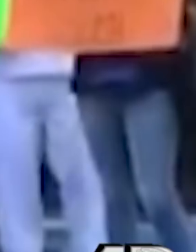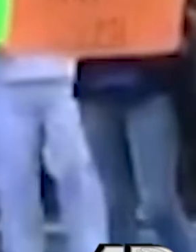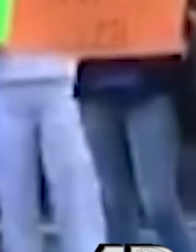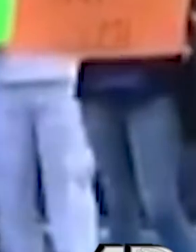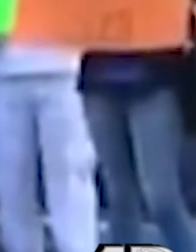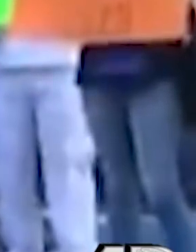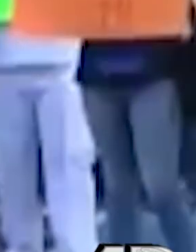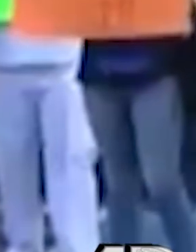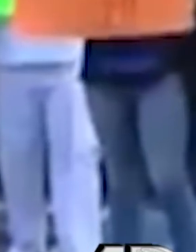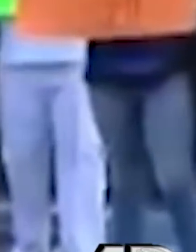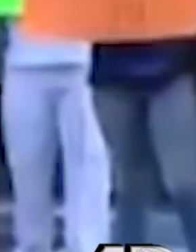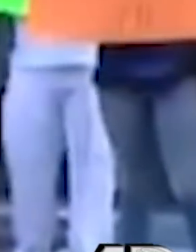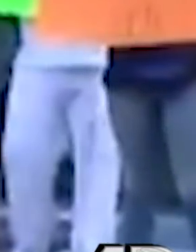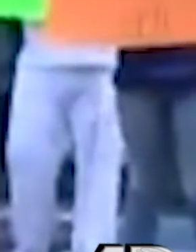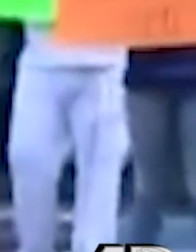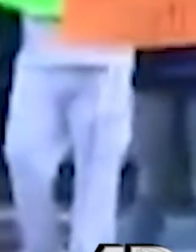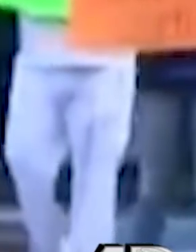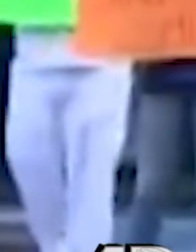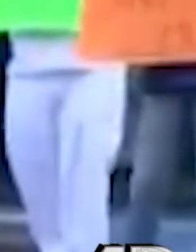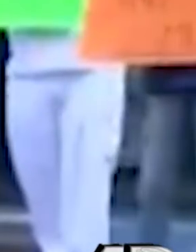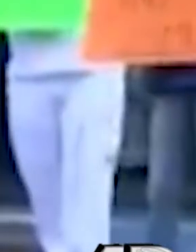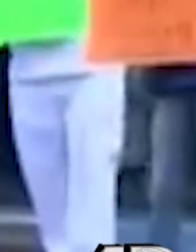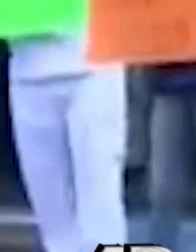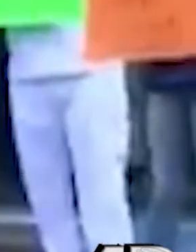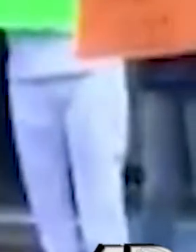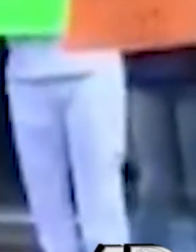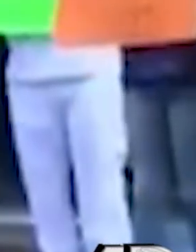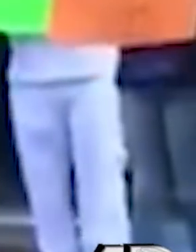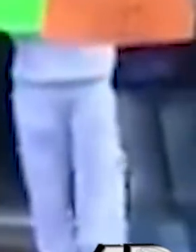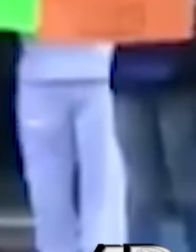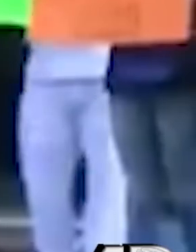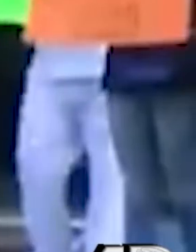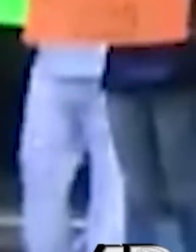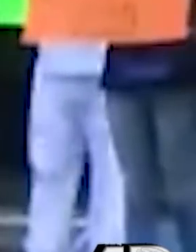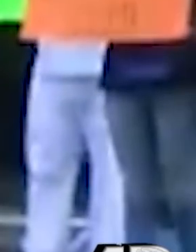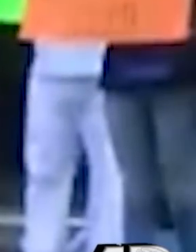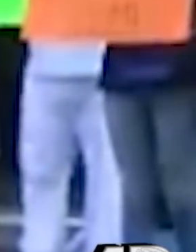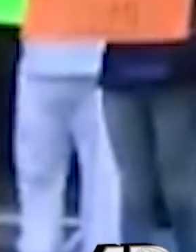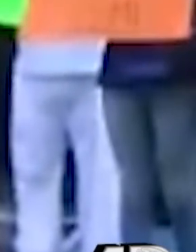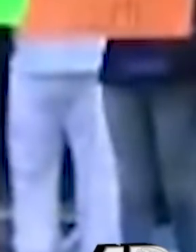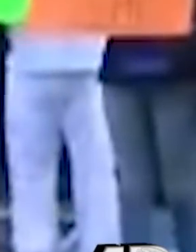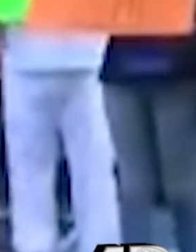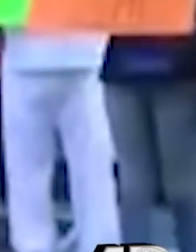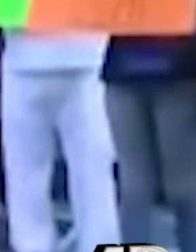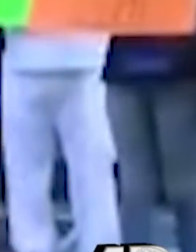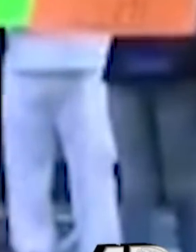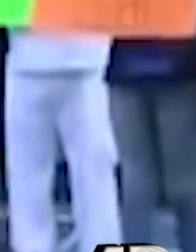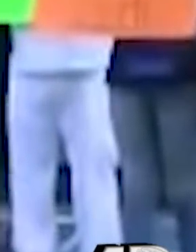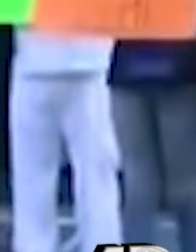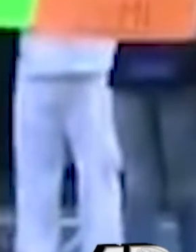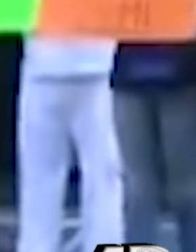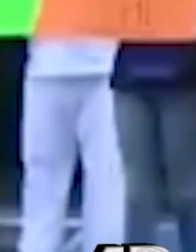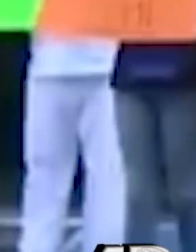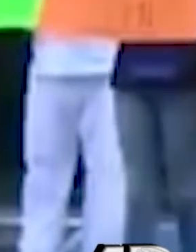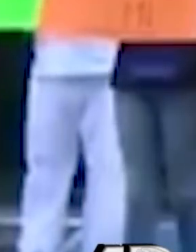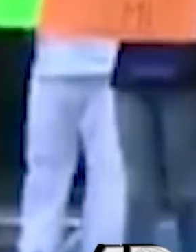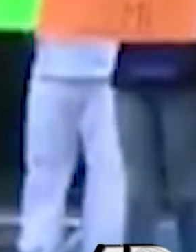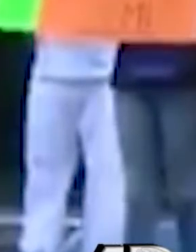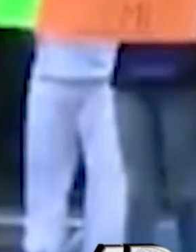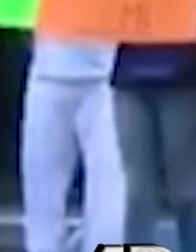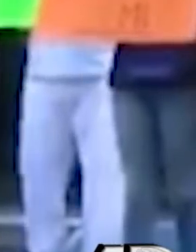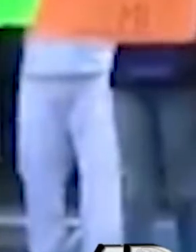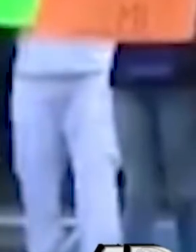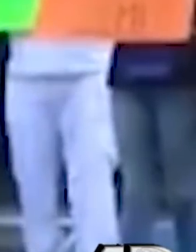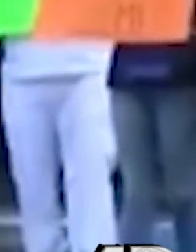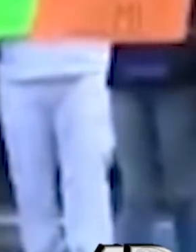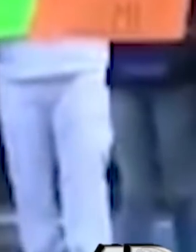la paciencia hasta este personaje e hizo una denuncia clara en la conferencia mañana. Escuchemos lo que dijo a este